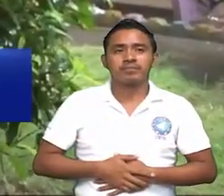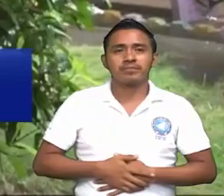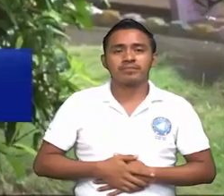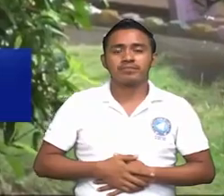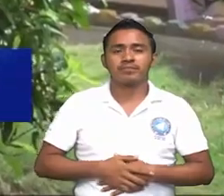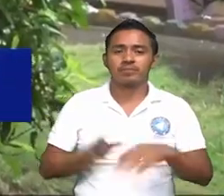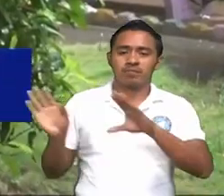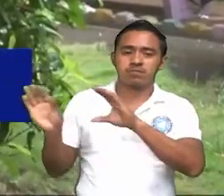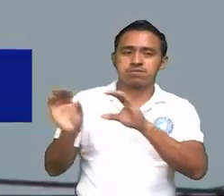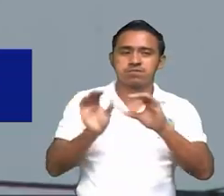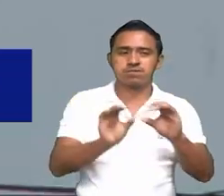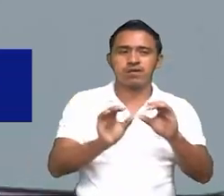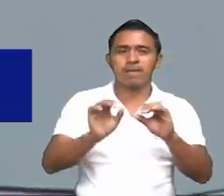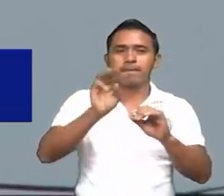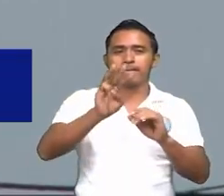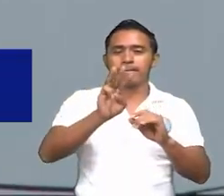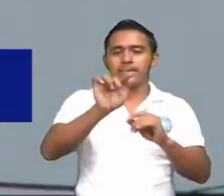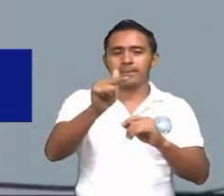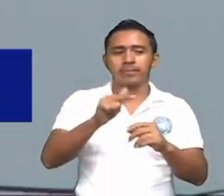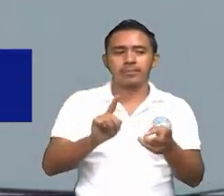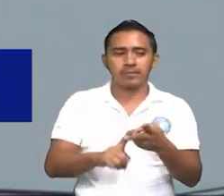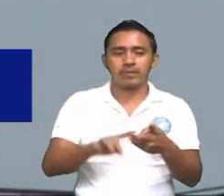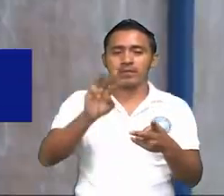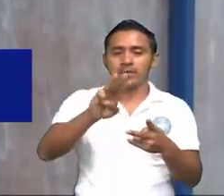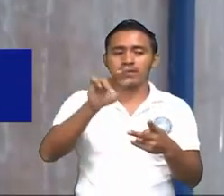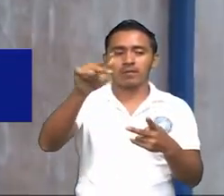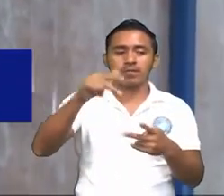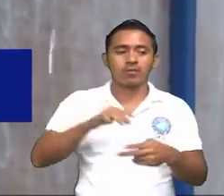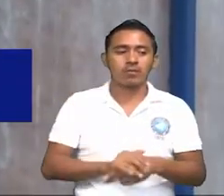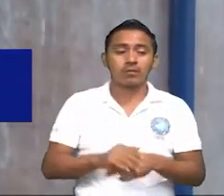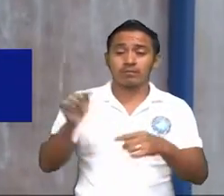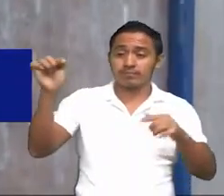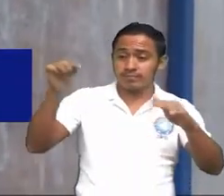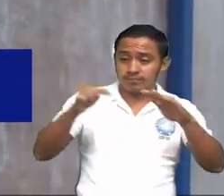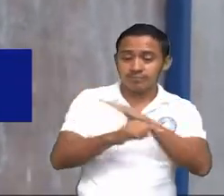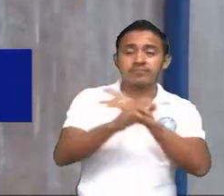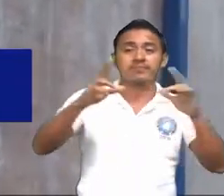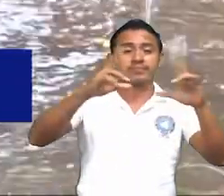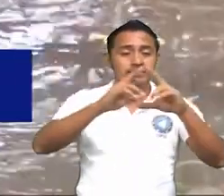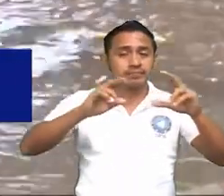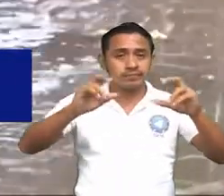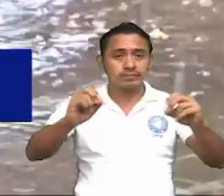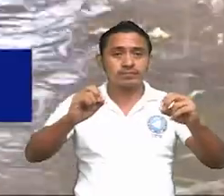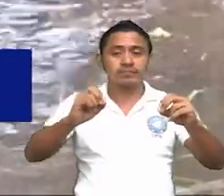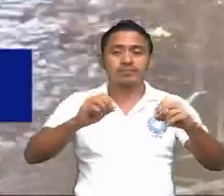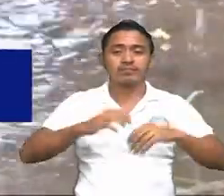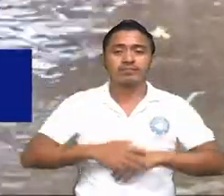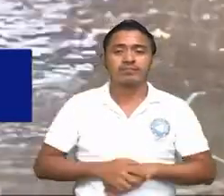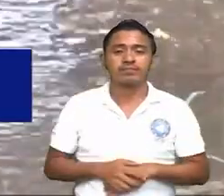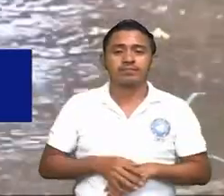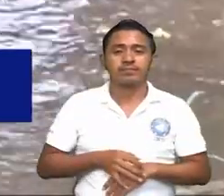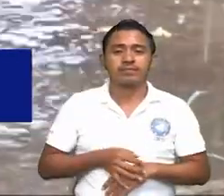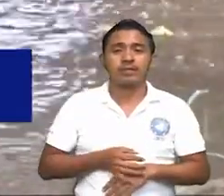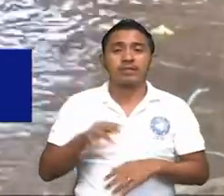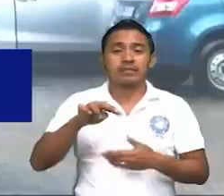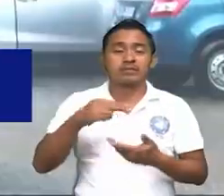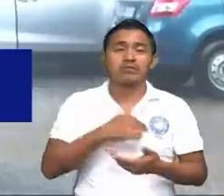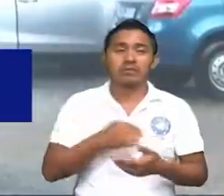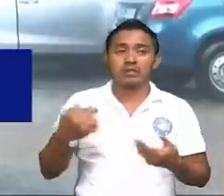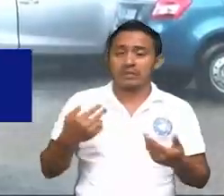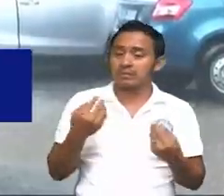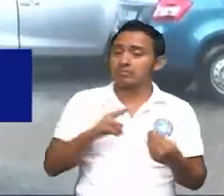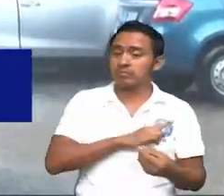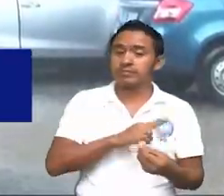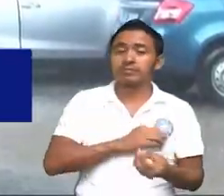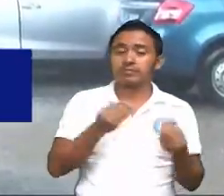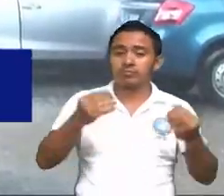Las ondas tropicales 37 y 38 ingresan esta semana a territorio nacional, lo que generará